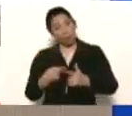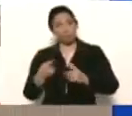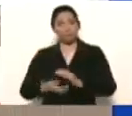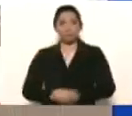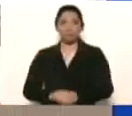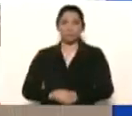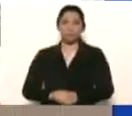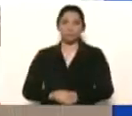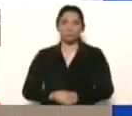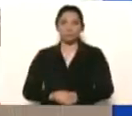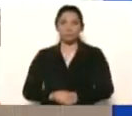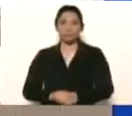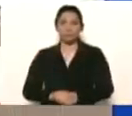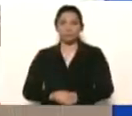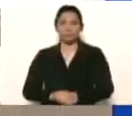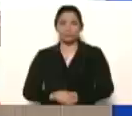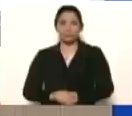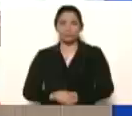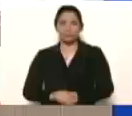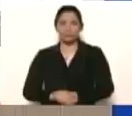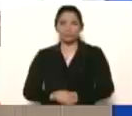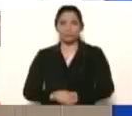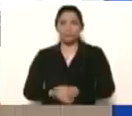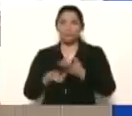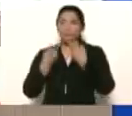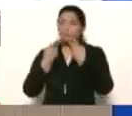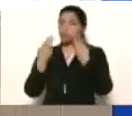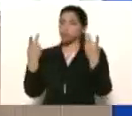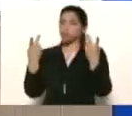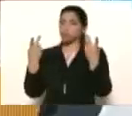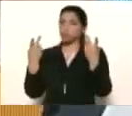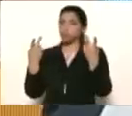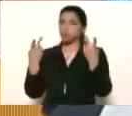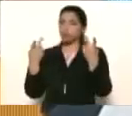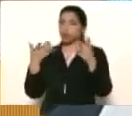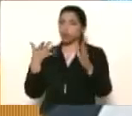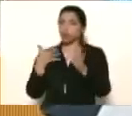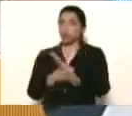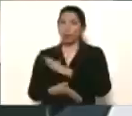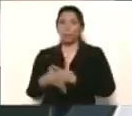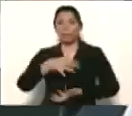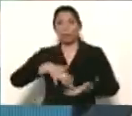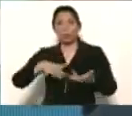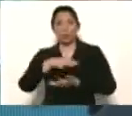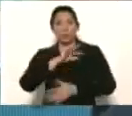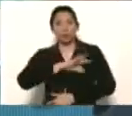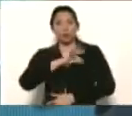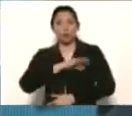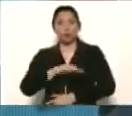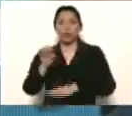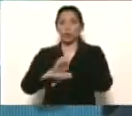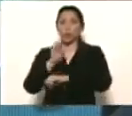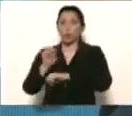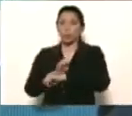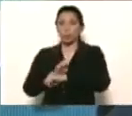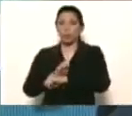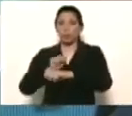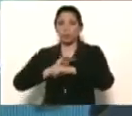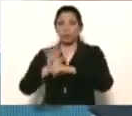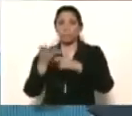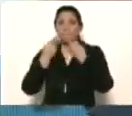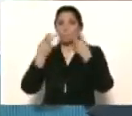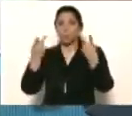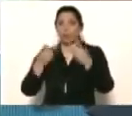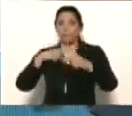apareció el boletín de los impactos socio-económicos del cómic 19 publicado